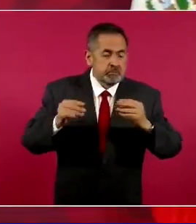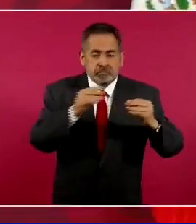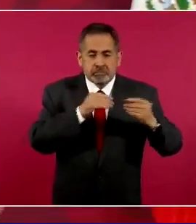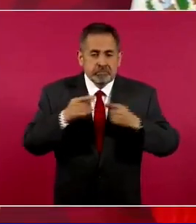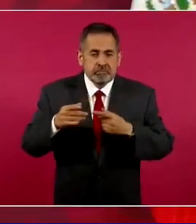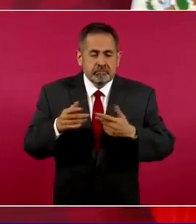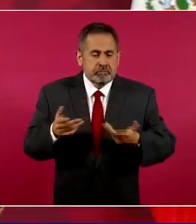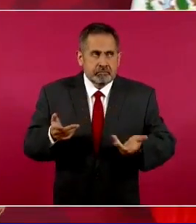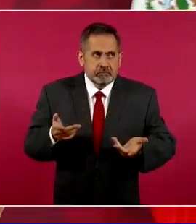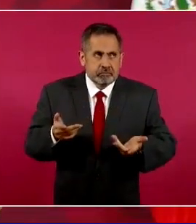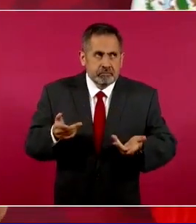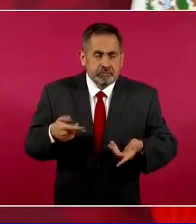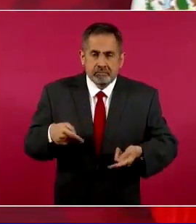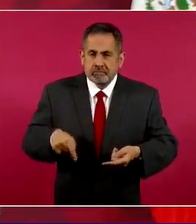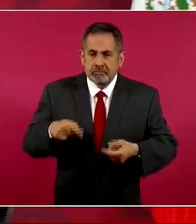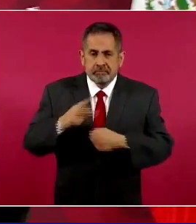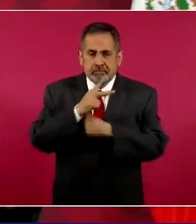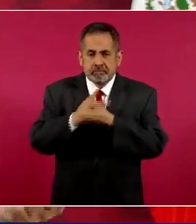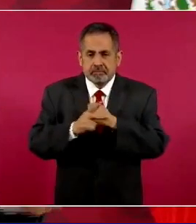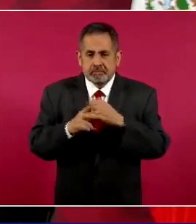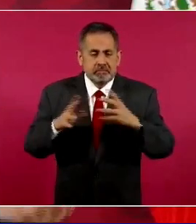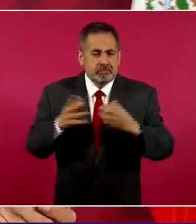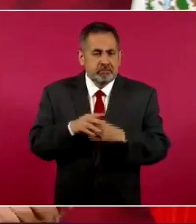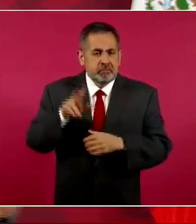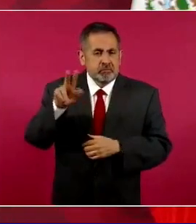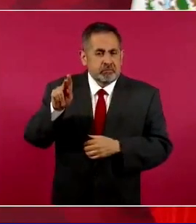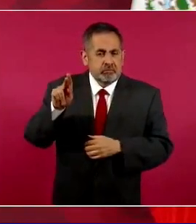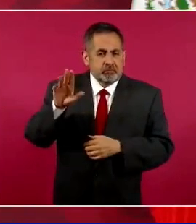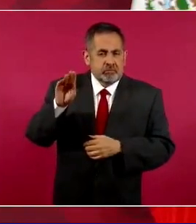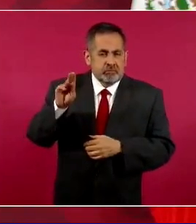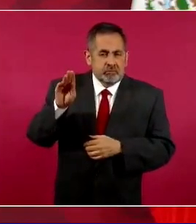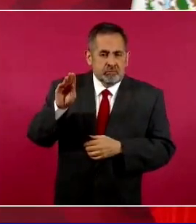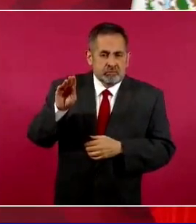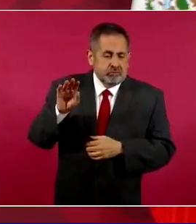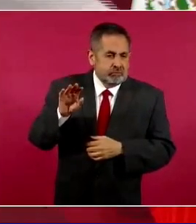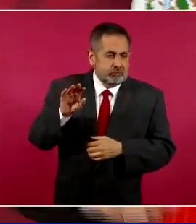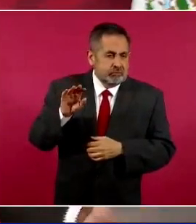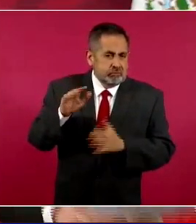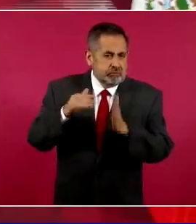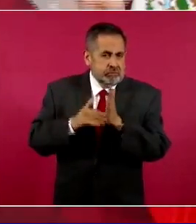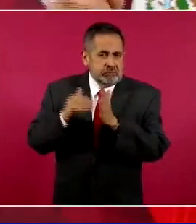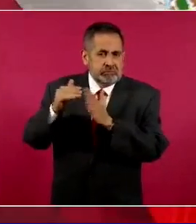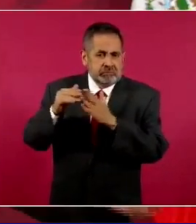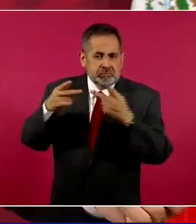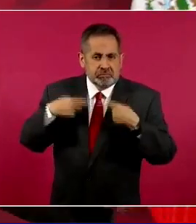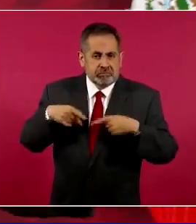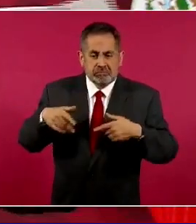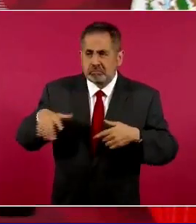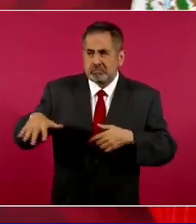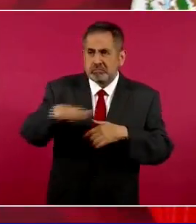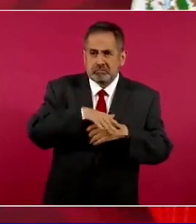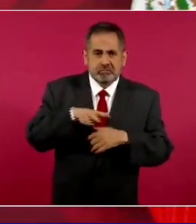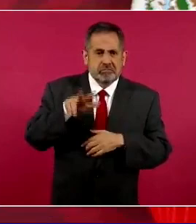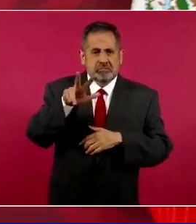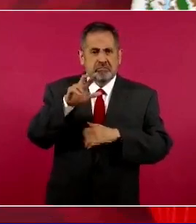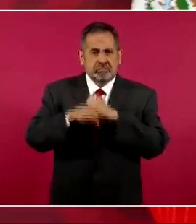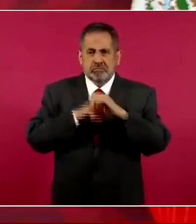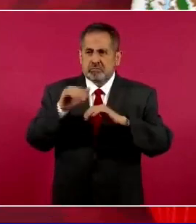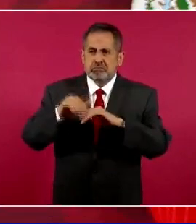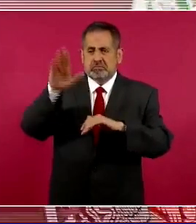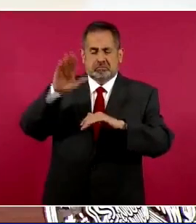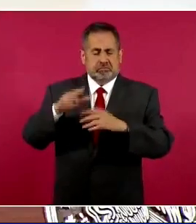para un país con 80, 90 millones de ciudadanos o mayores de 18 años.